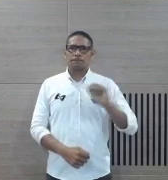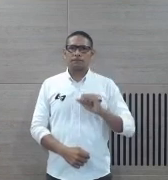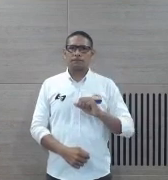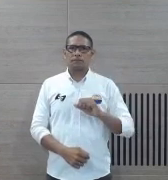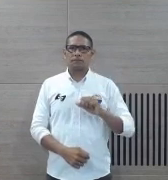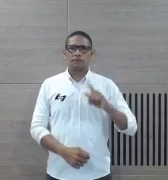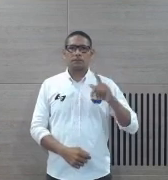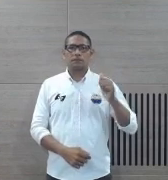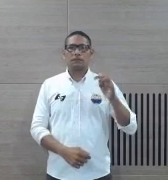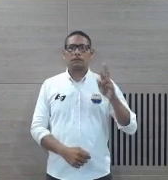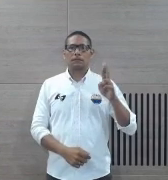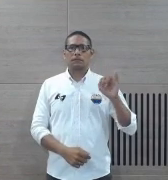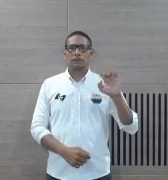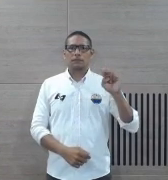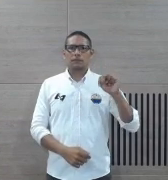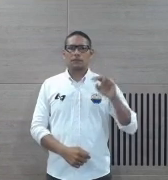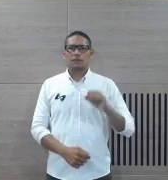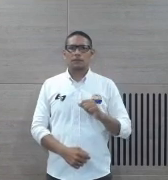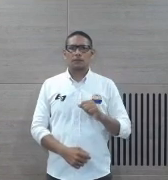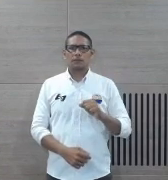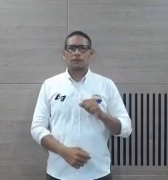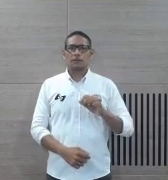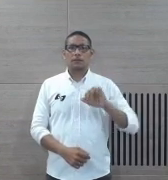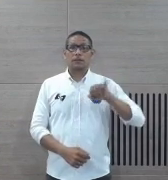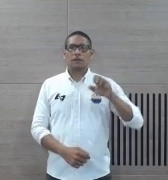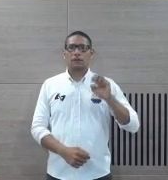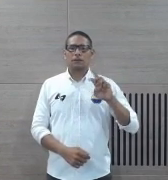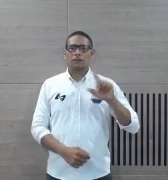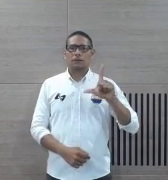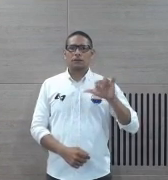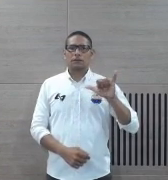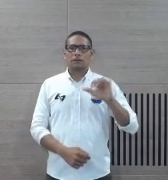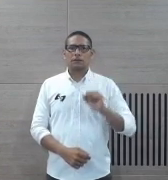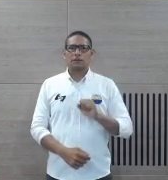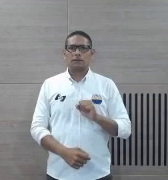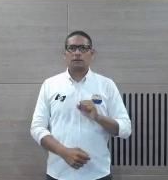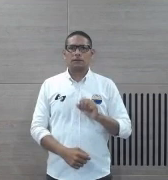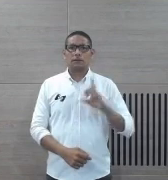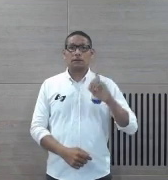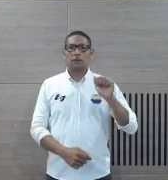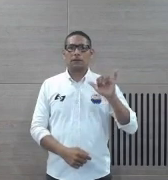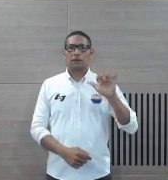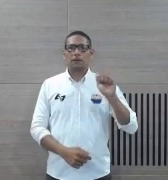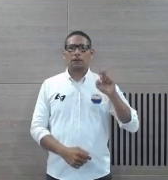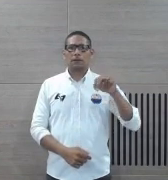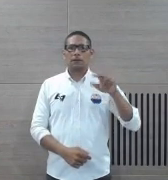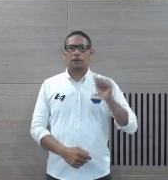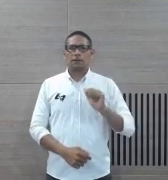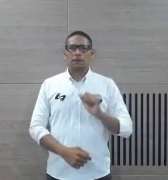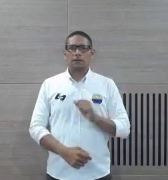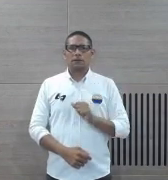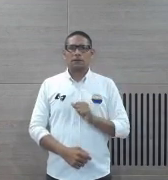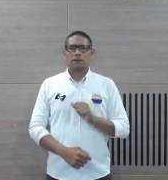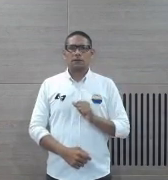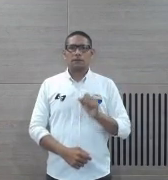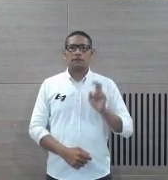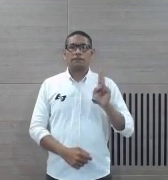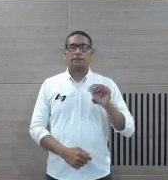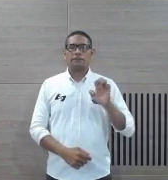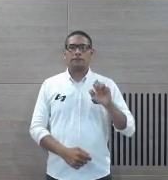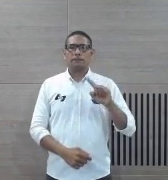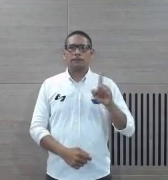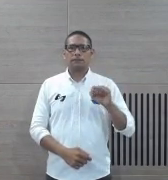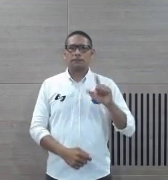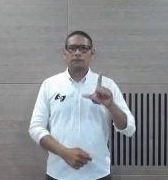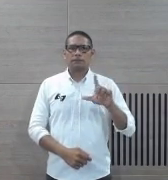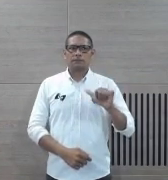Yerly Tatiana Ramírez Andrade. Dayana Sánchez Altamar. Nesle Margarita Vargas Camargo.